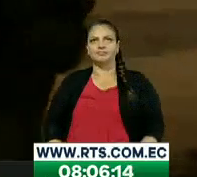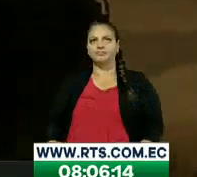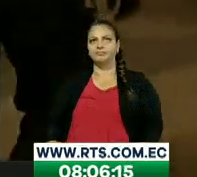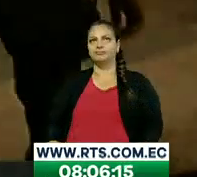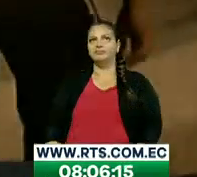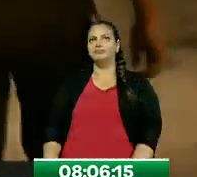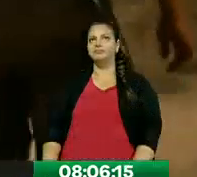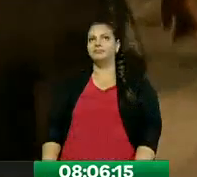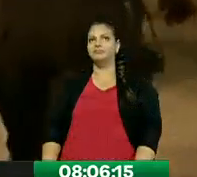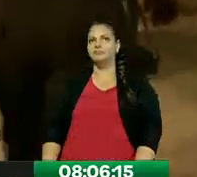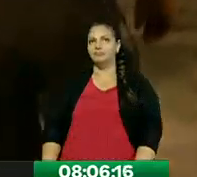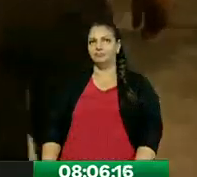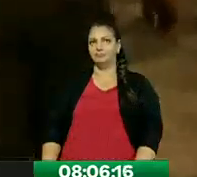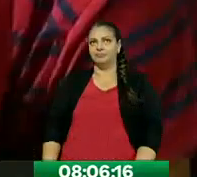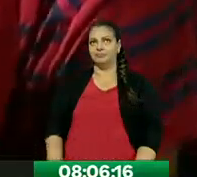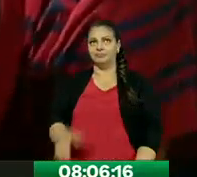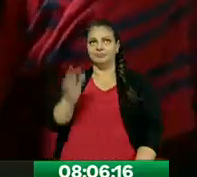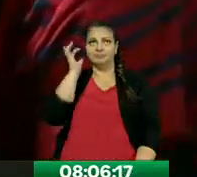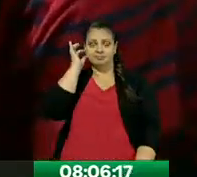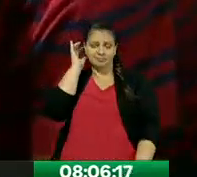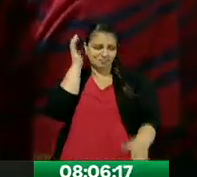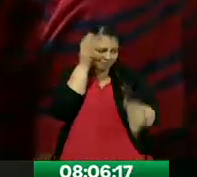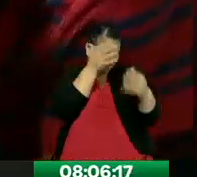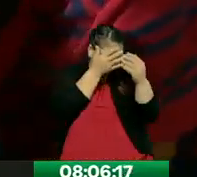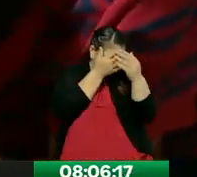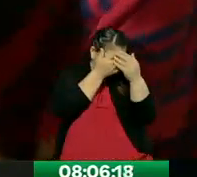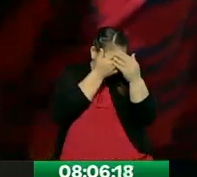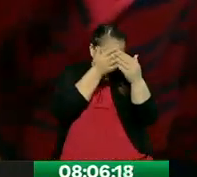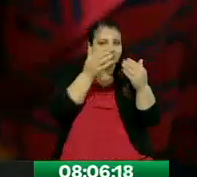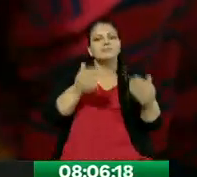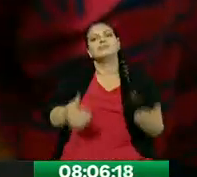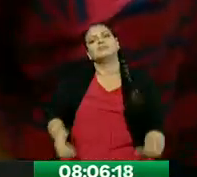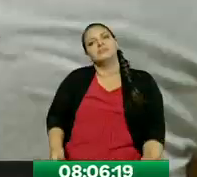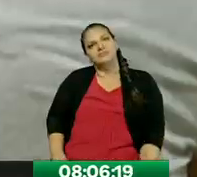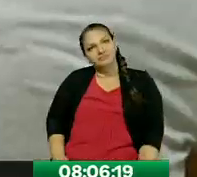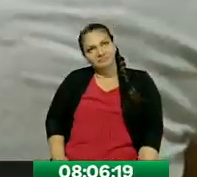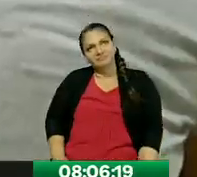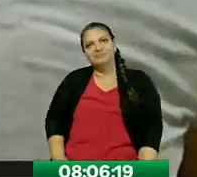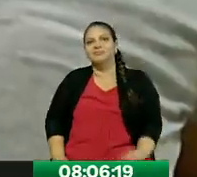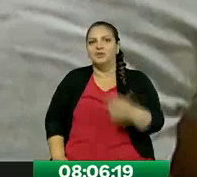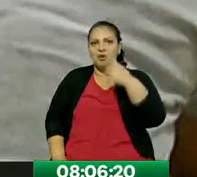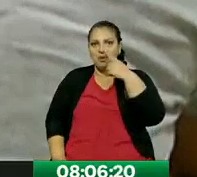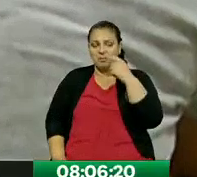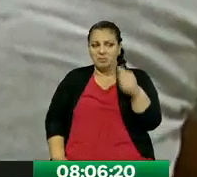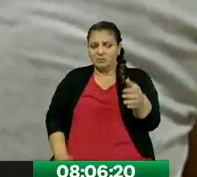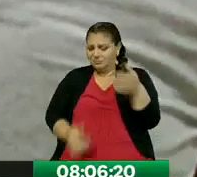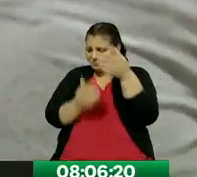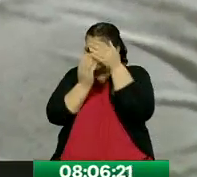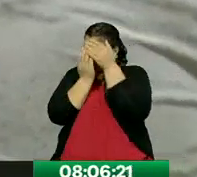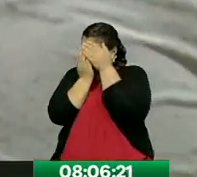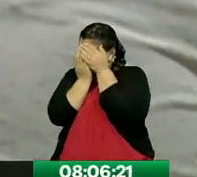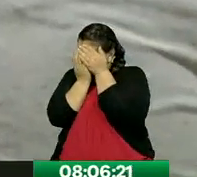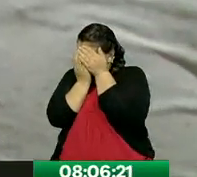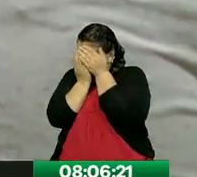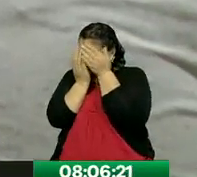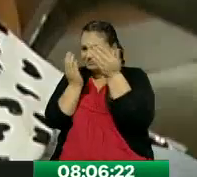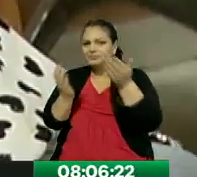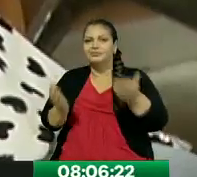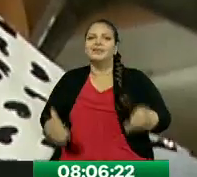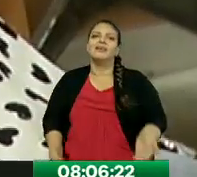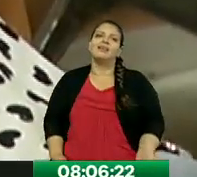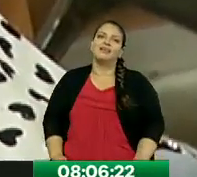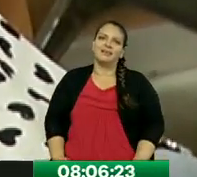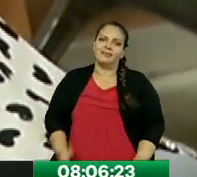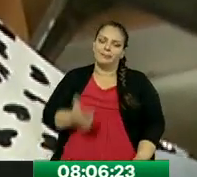Llegaron hasta la Fiscalía de Flagrancias y allí pretendieron ocultar sus rostros ante la mirada acusadora de los presentes.